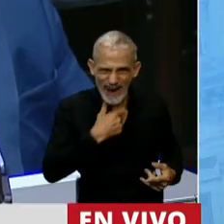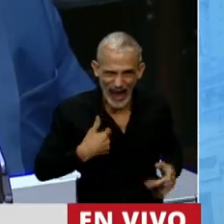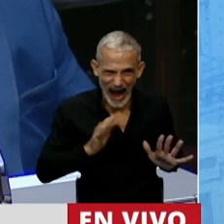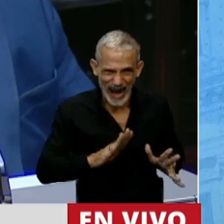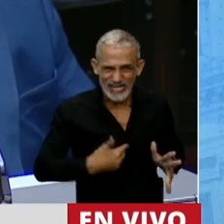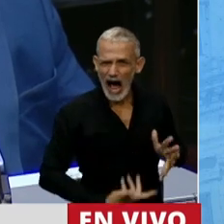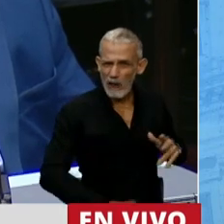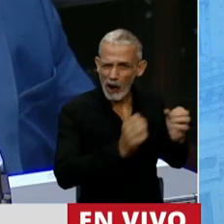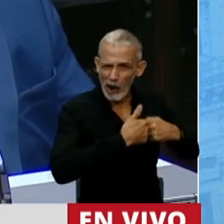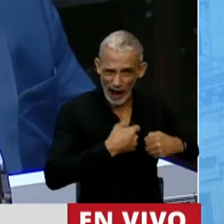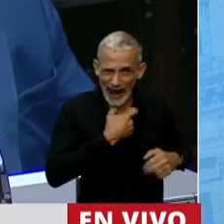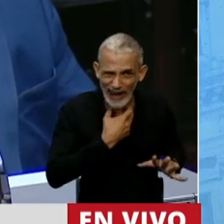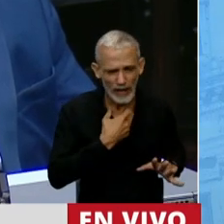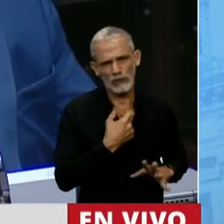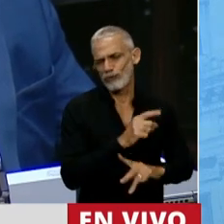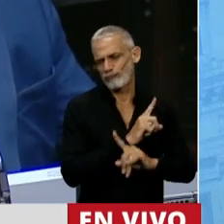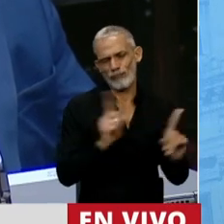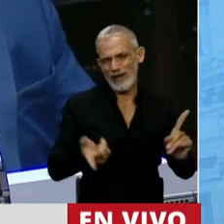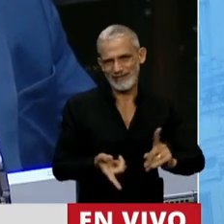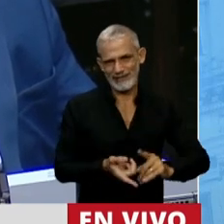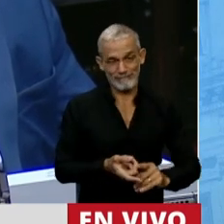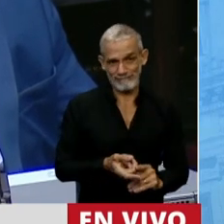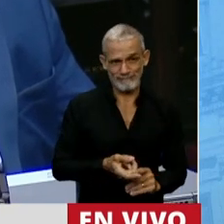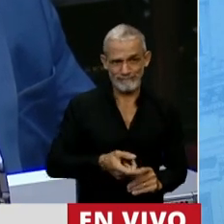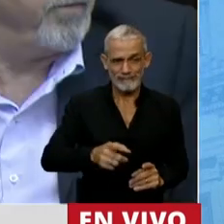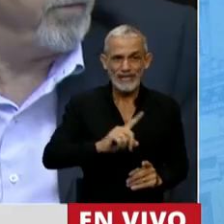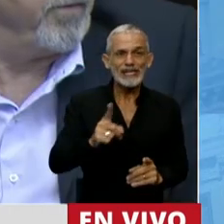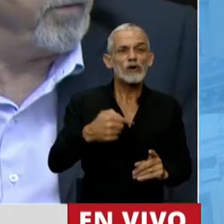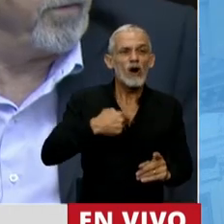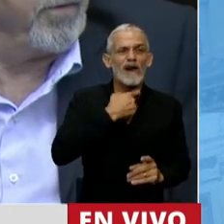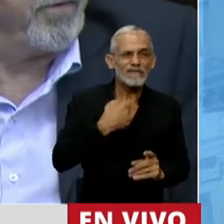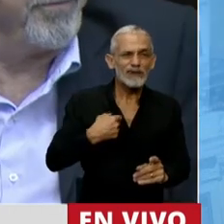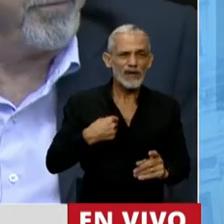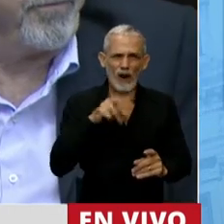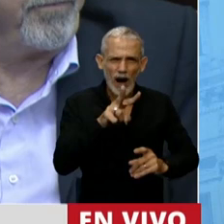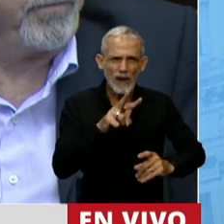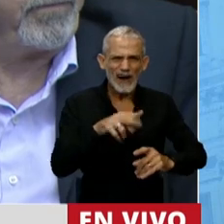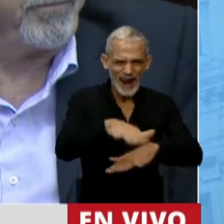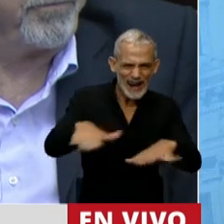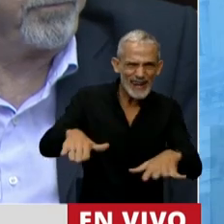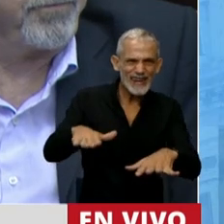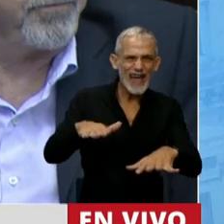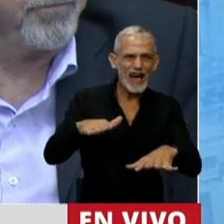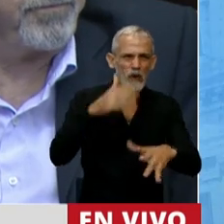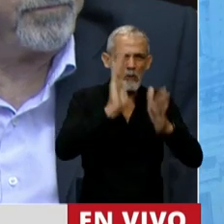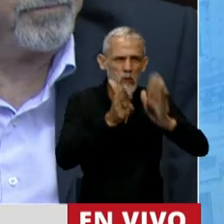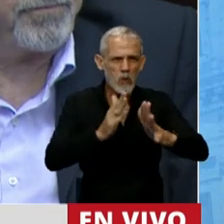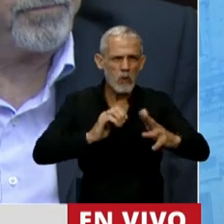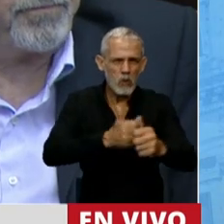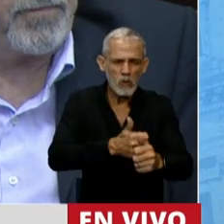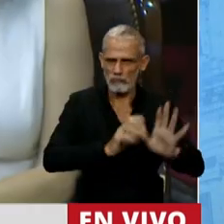en abortos clandestinos. No es cierto que querramos ver a las niñas